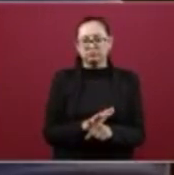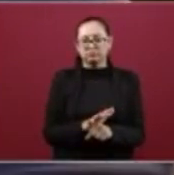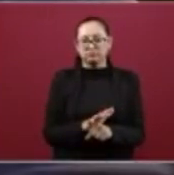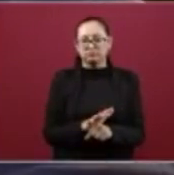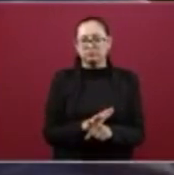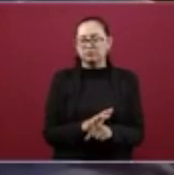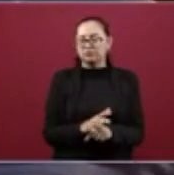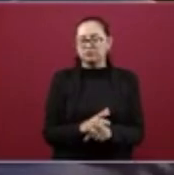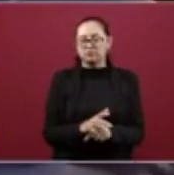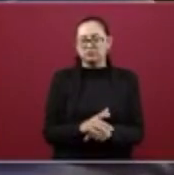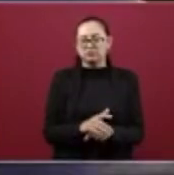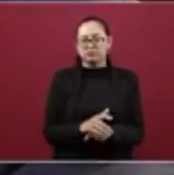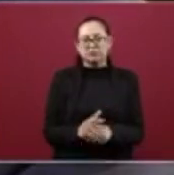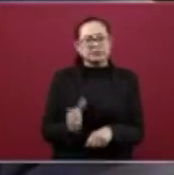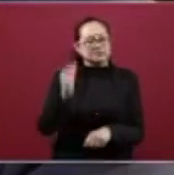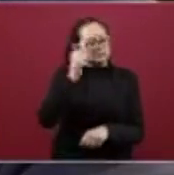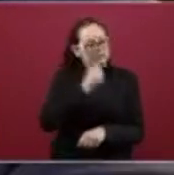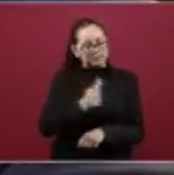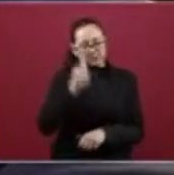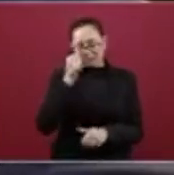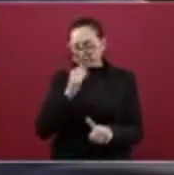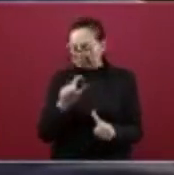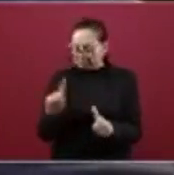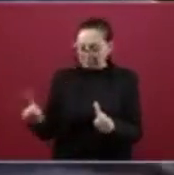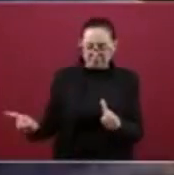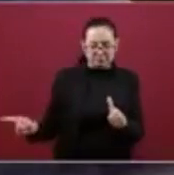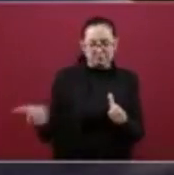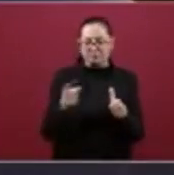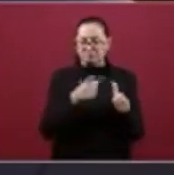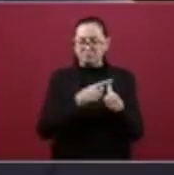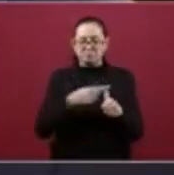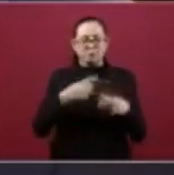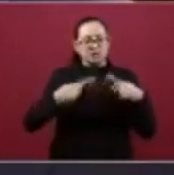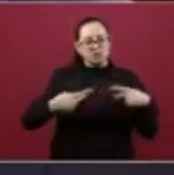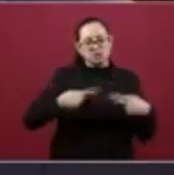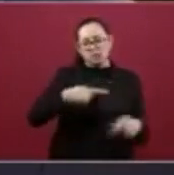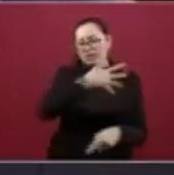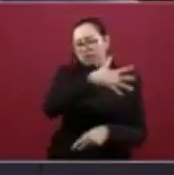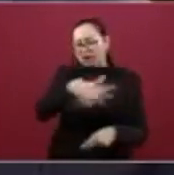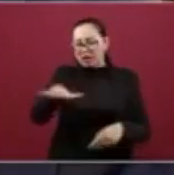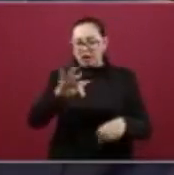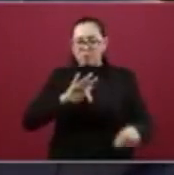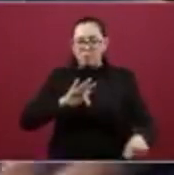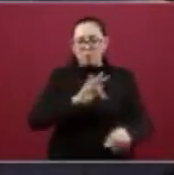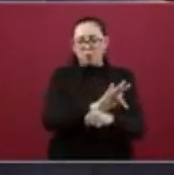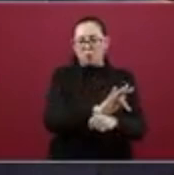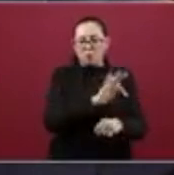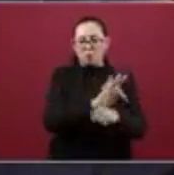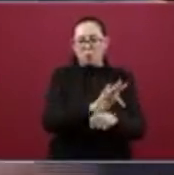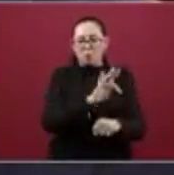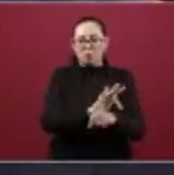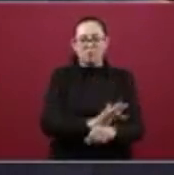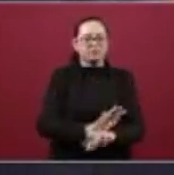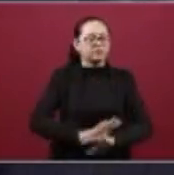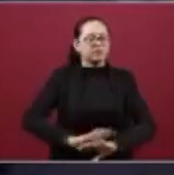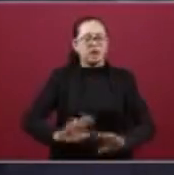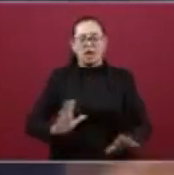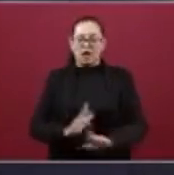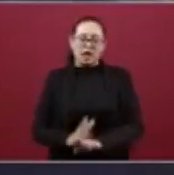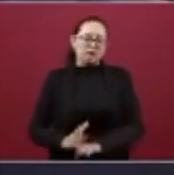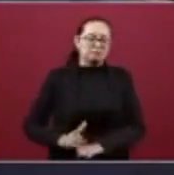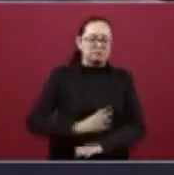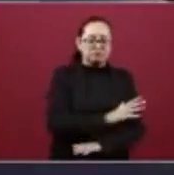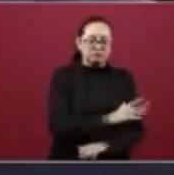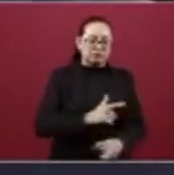a partir de lo que más convenga al interés general. Ya no es un gobierno faccioso el que se